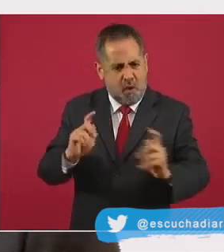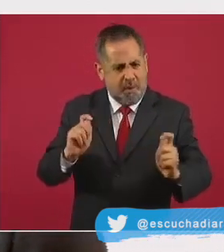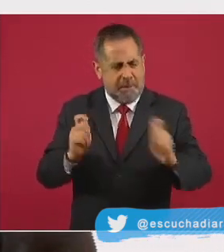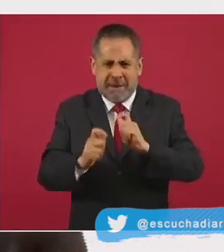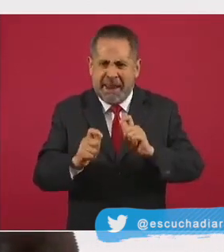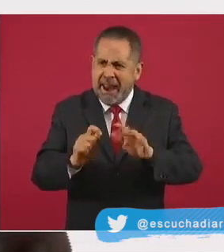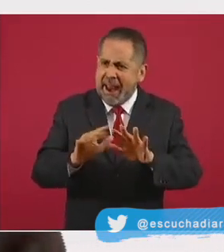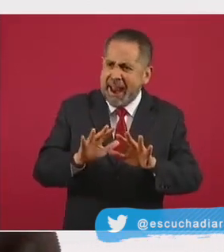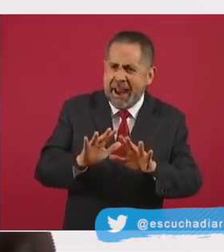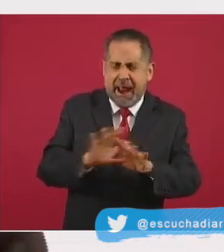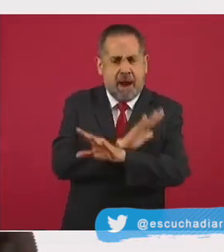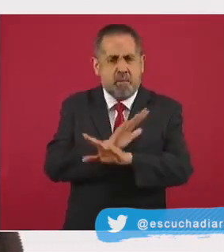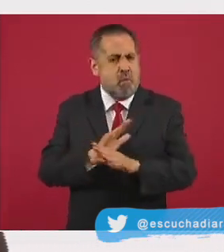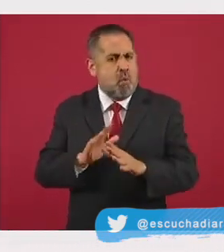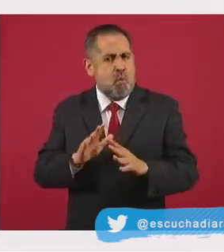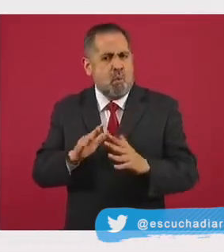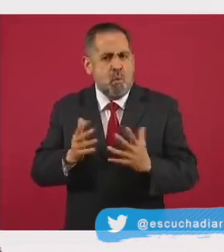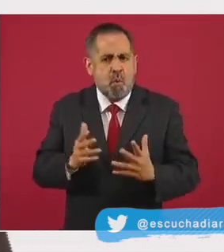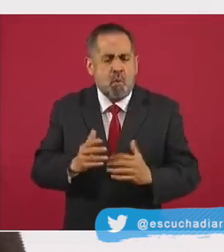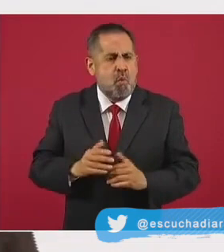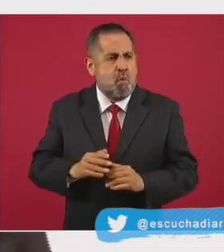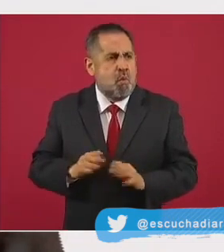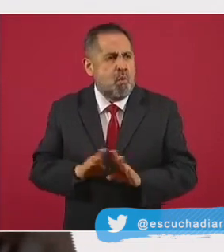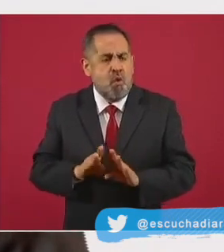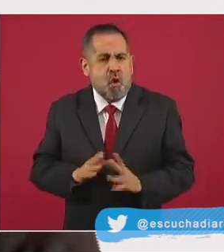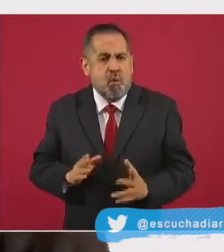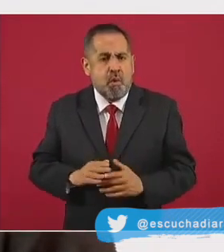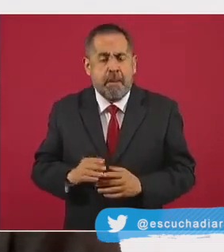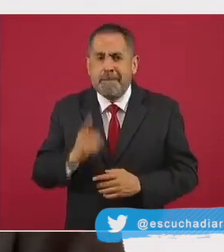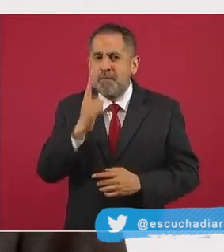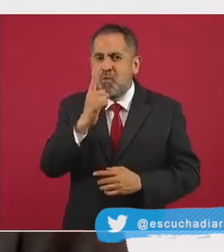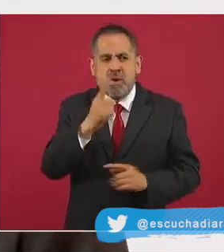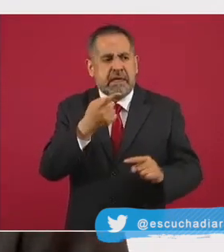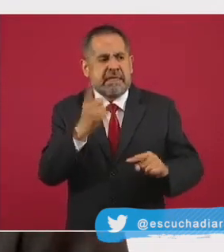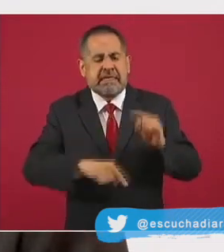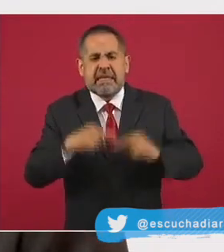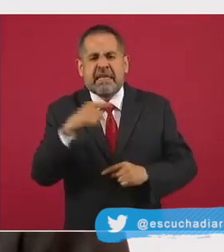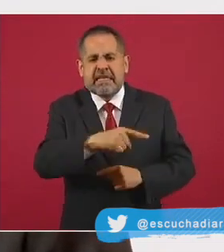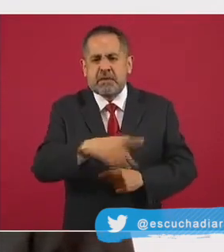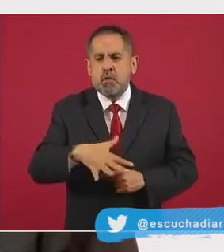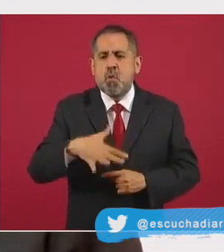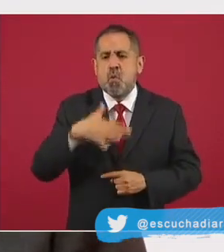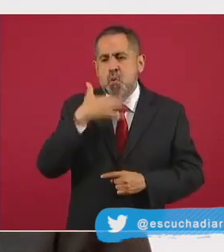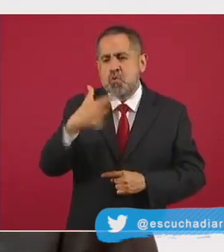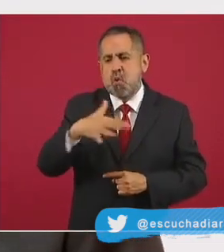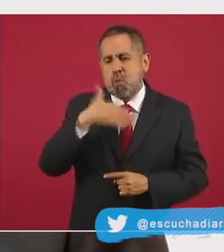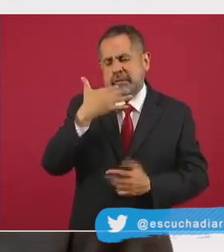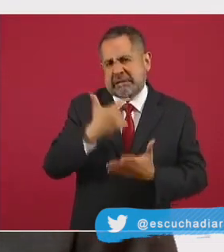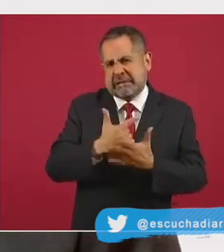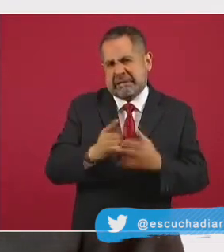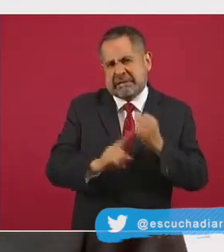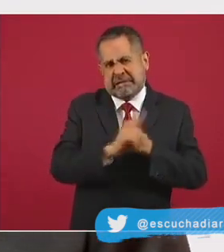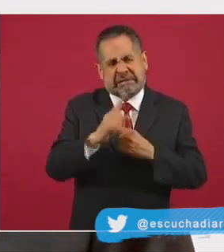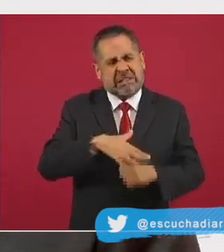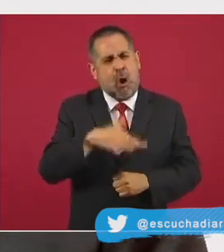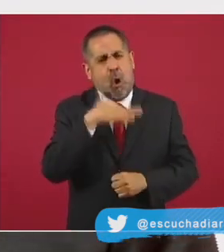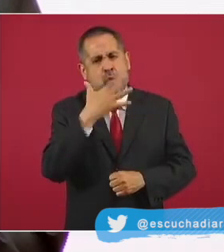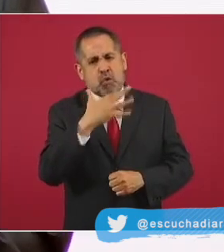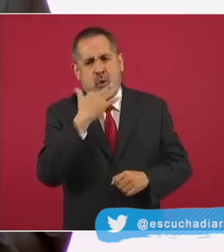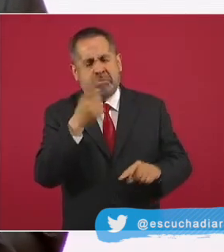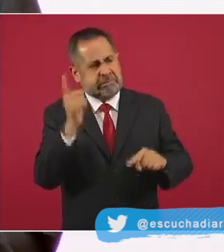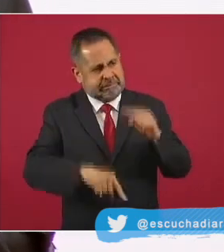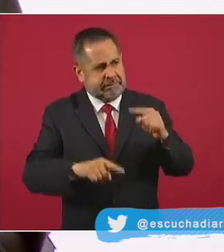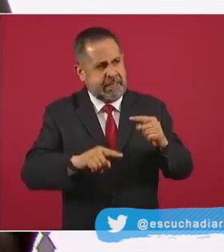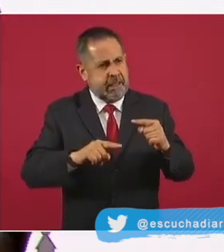primer lugar, en enfrentar el grave problema de la corrupción y de contraponerle la